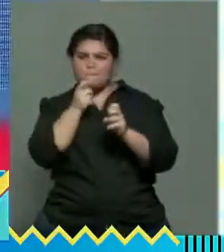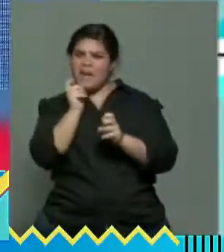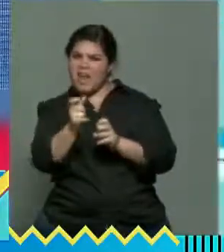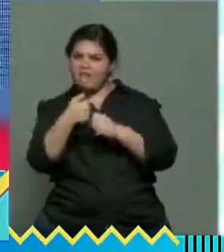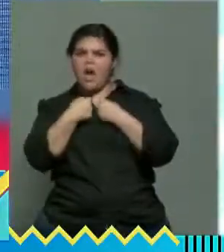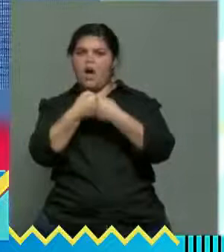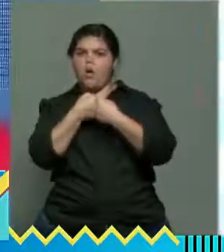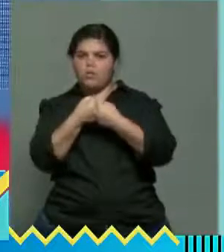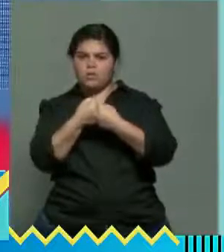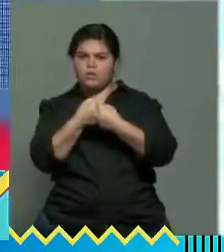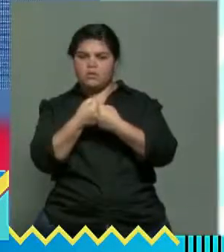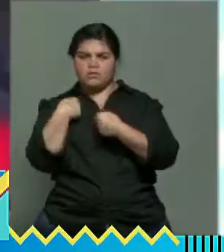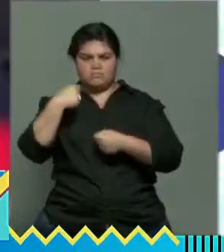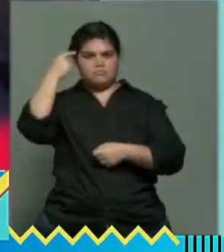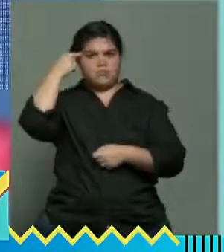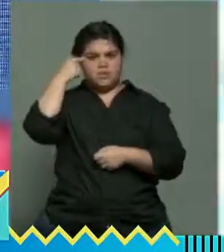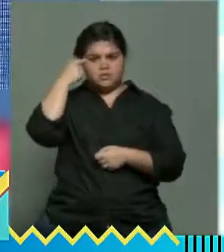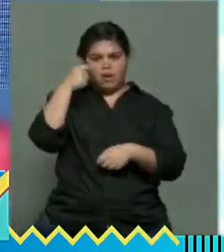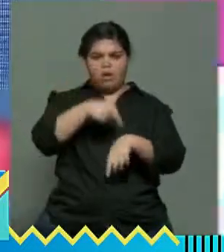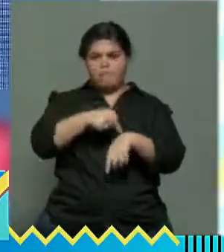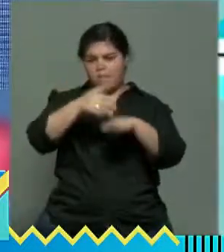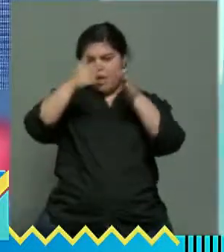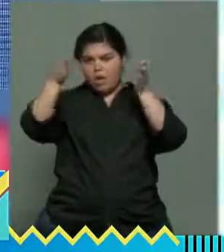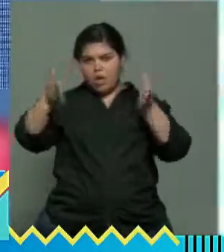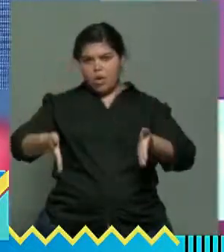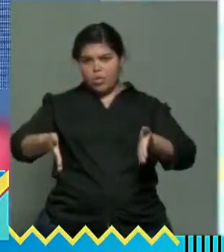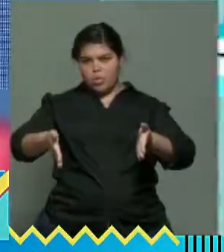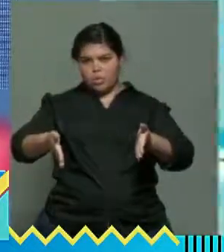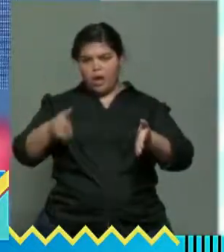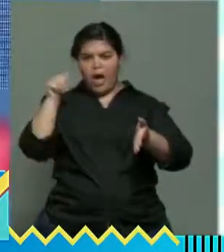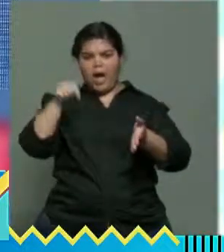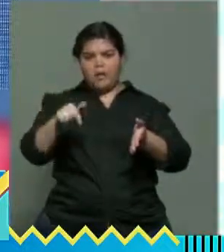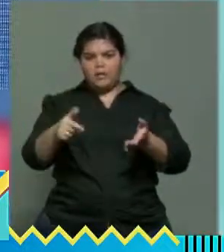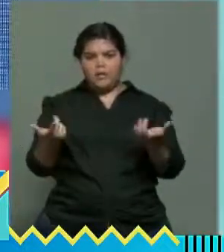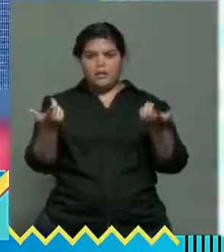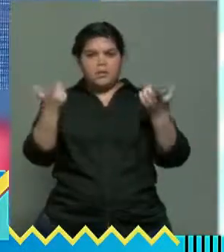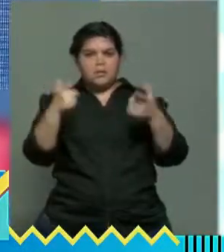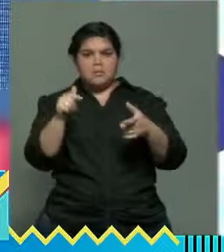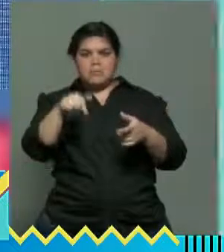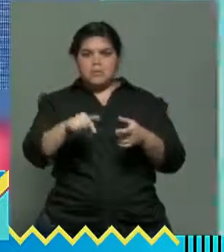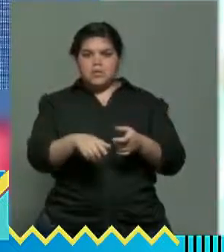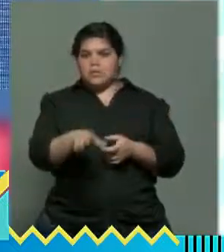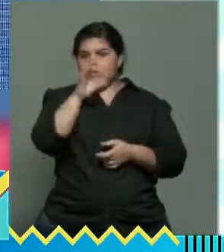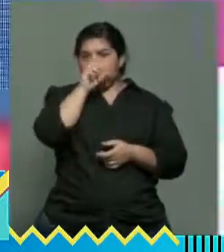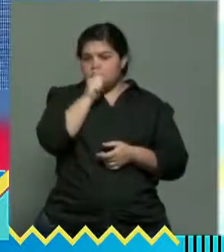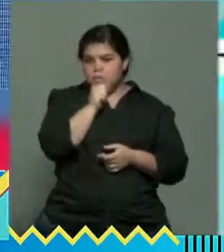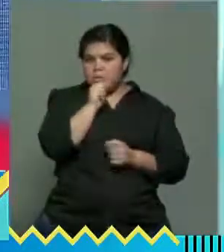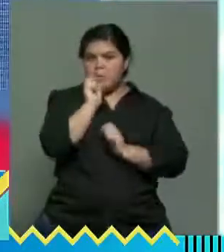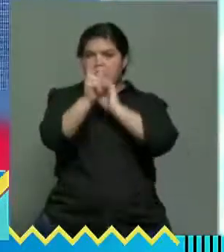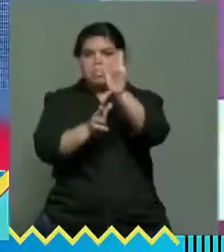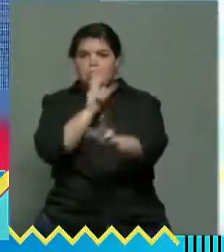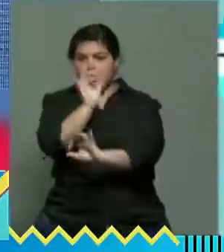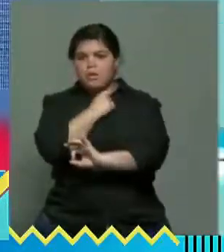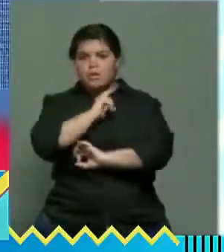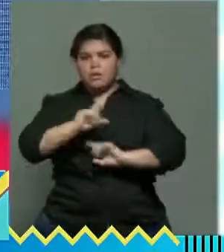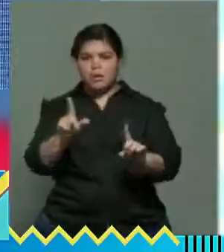creo que hubo un periodo, ese periodo de encierro donde no era todo secreto, no quisieron decir nada y ahora